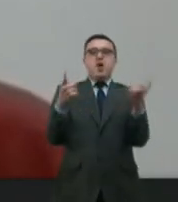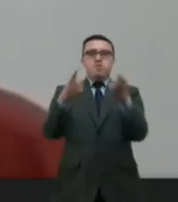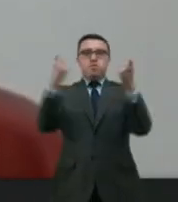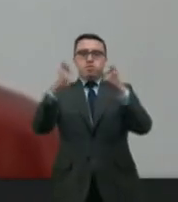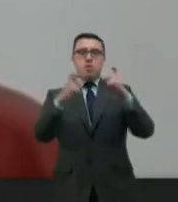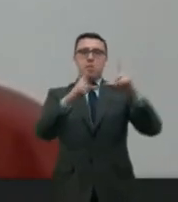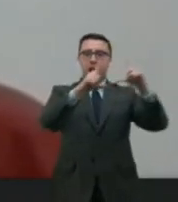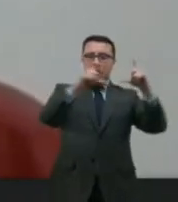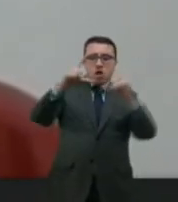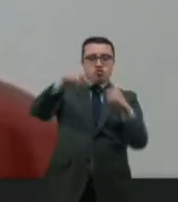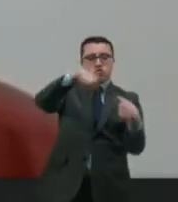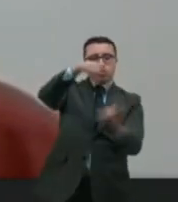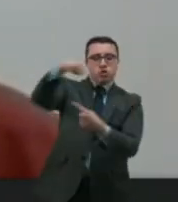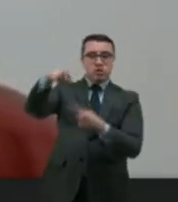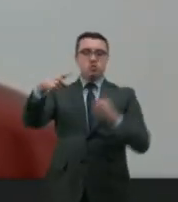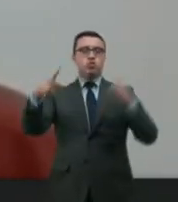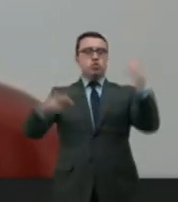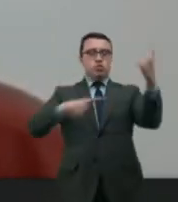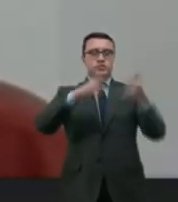y el comercio de los restaurantes.